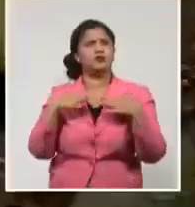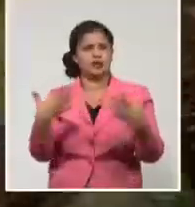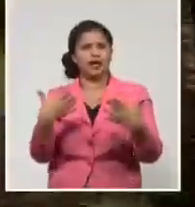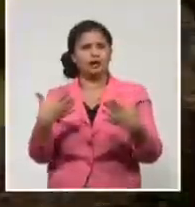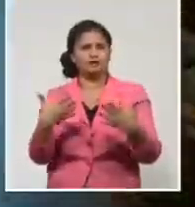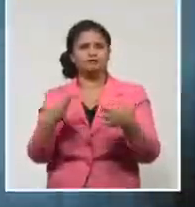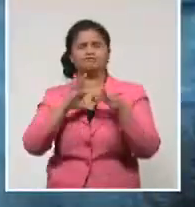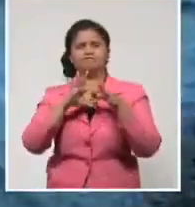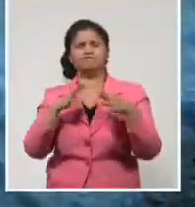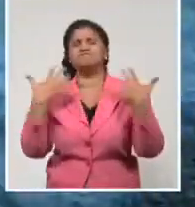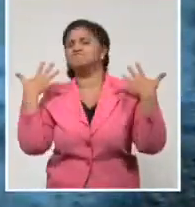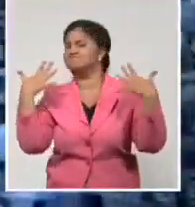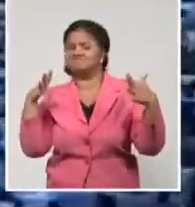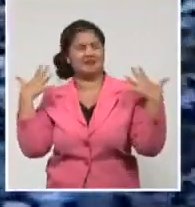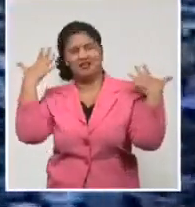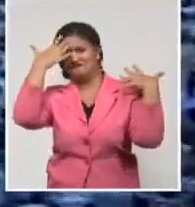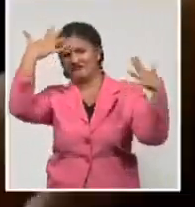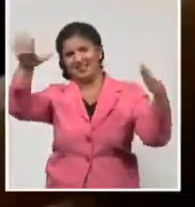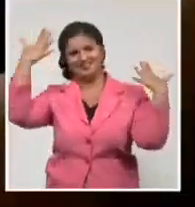eterna